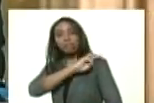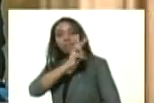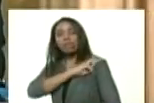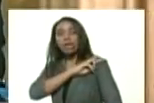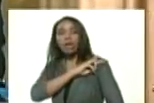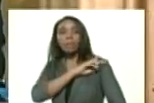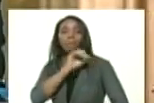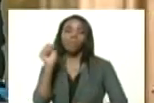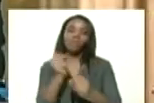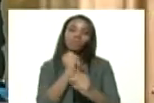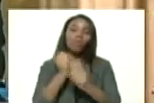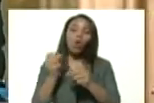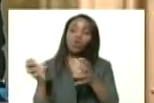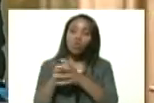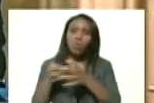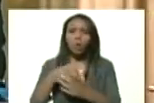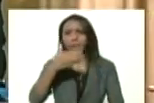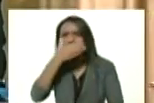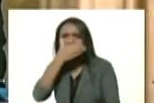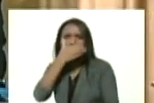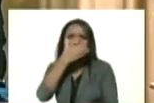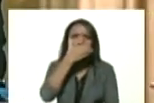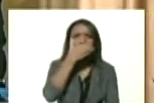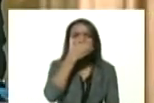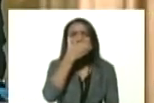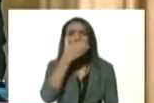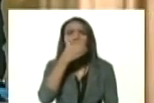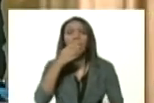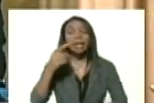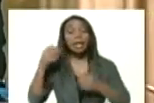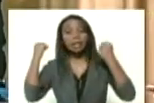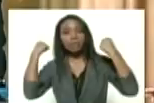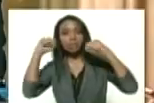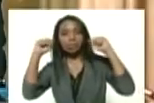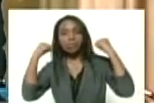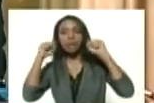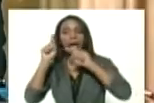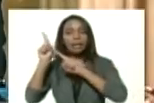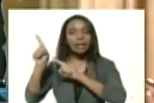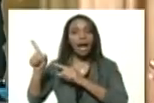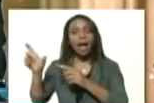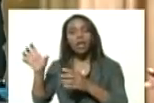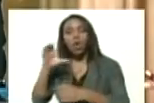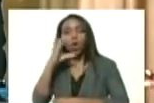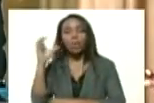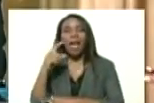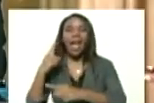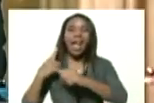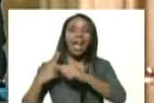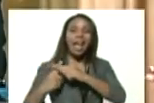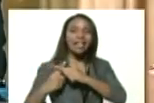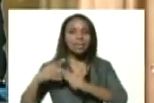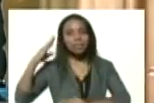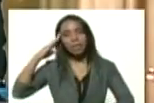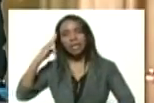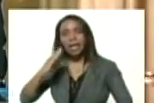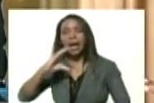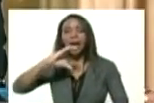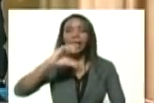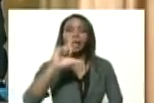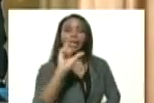del grupo terrorista que se entrenaba en colombia el ex militar clíver alcalá